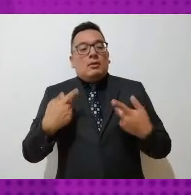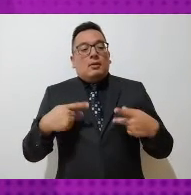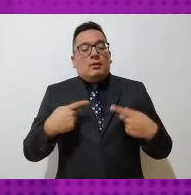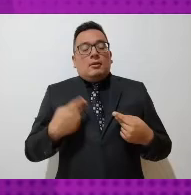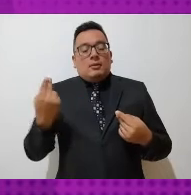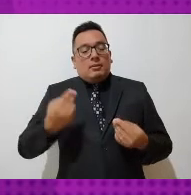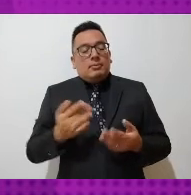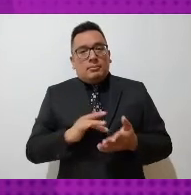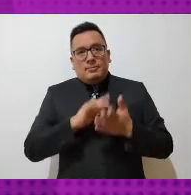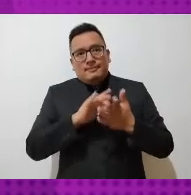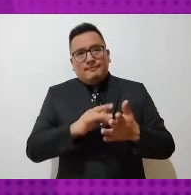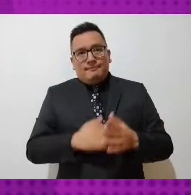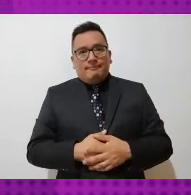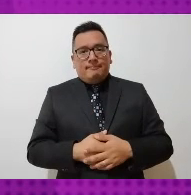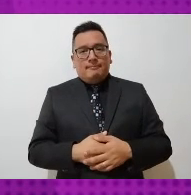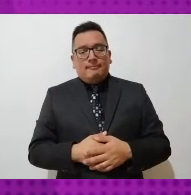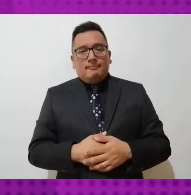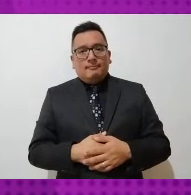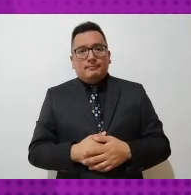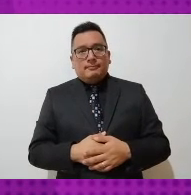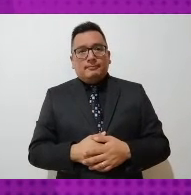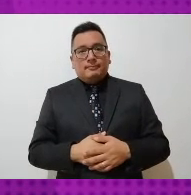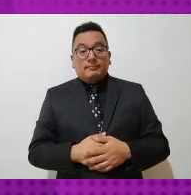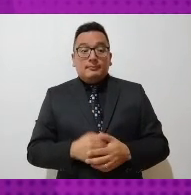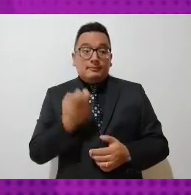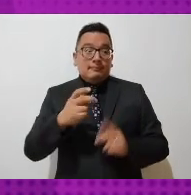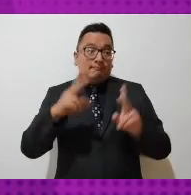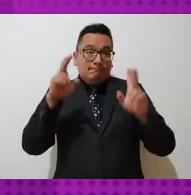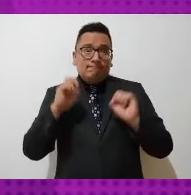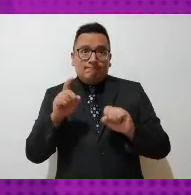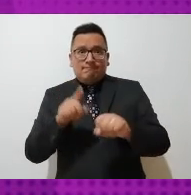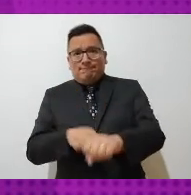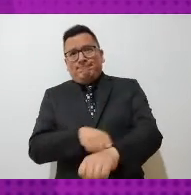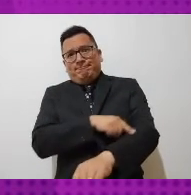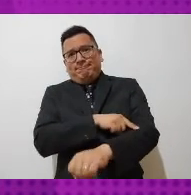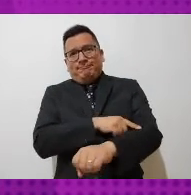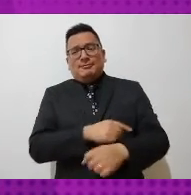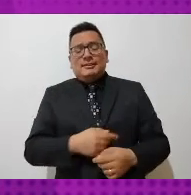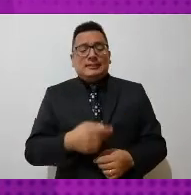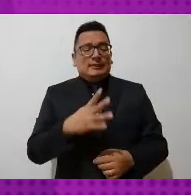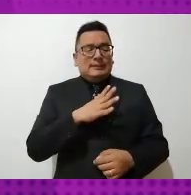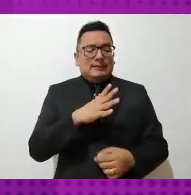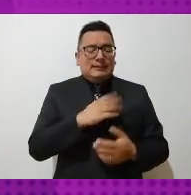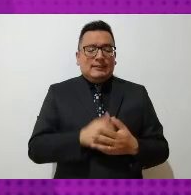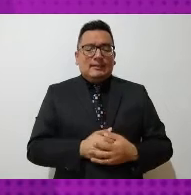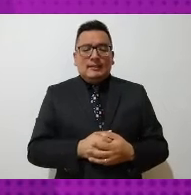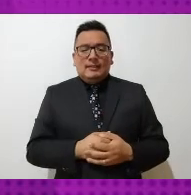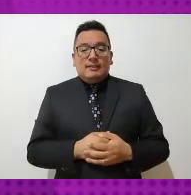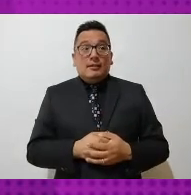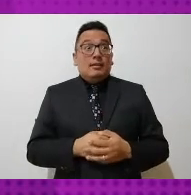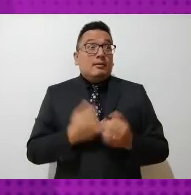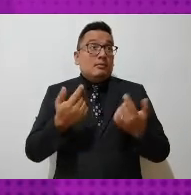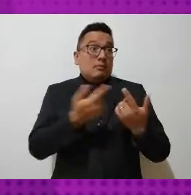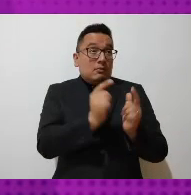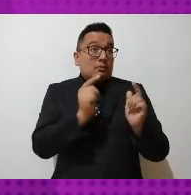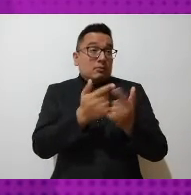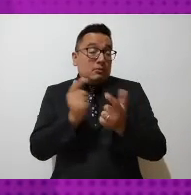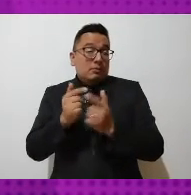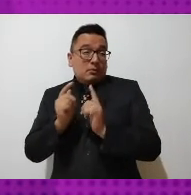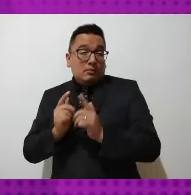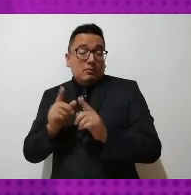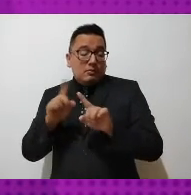sociedad. Pues sí, justamente interesantísimo el tema de cómo se ha venido acrecentando este número de grupos en los cuales